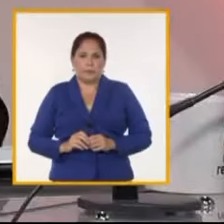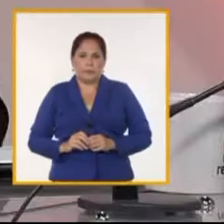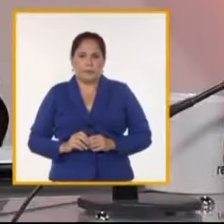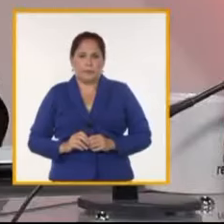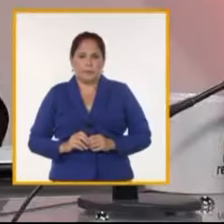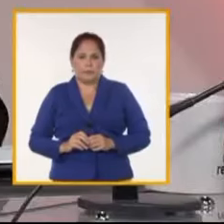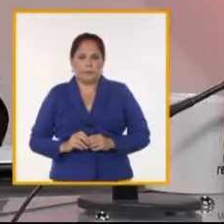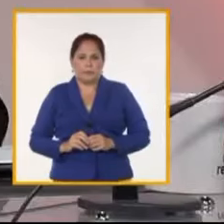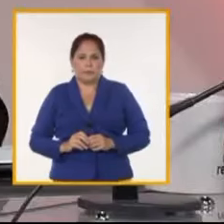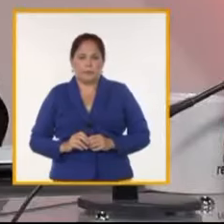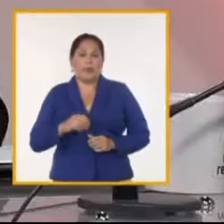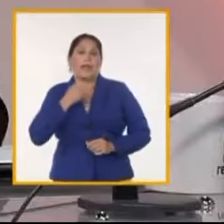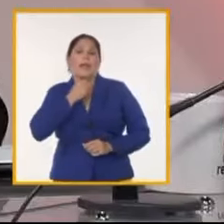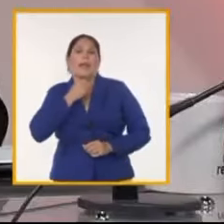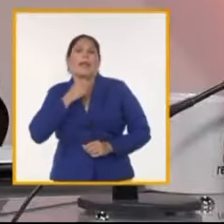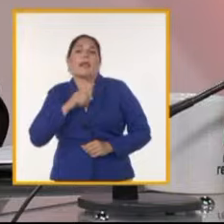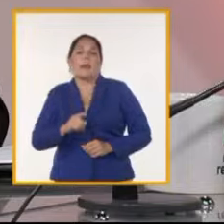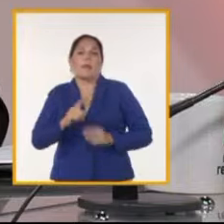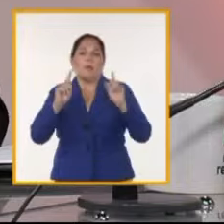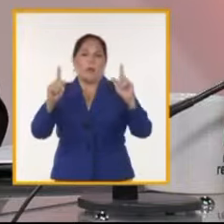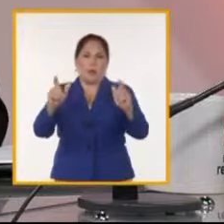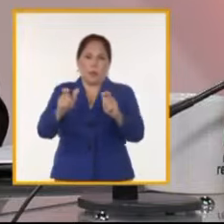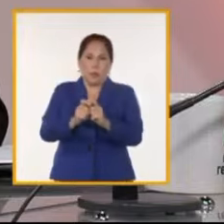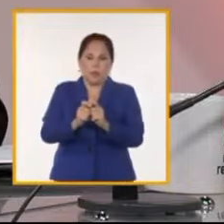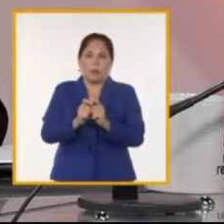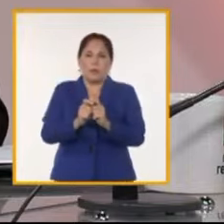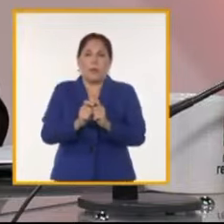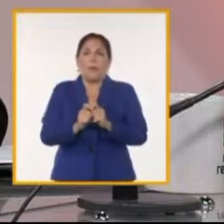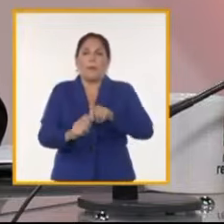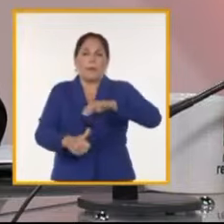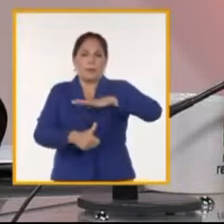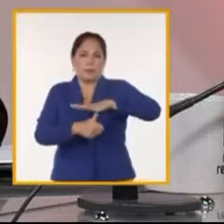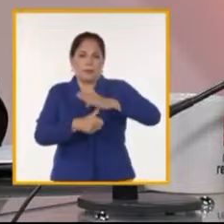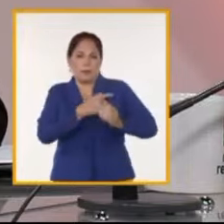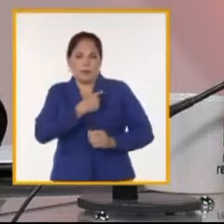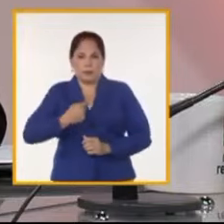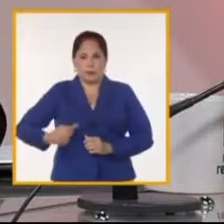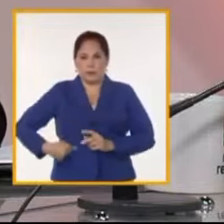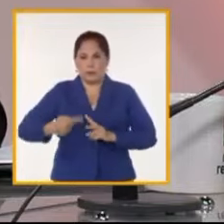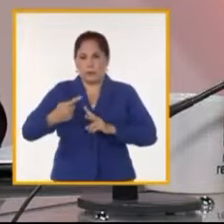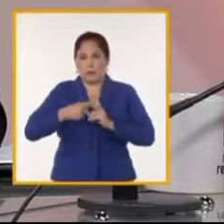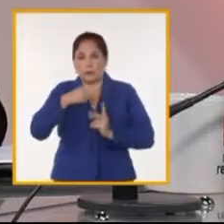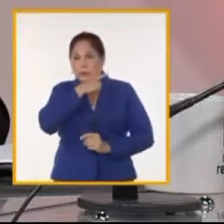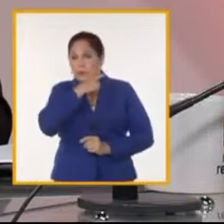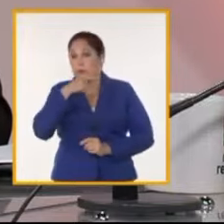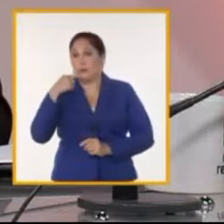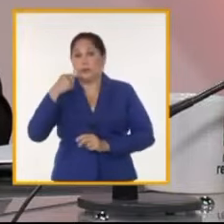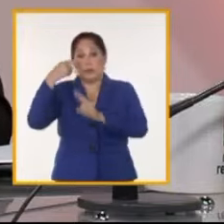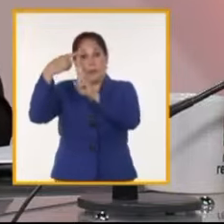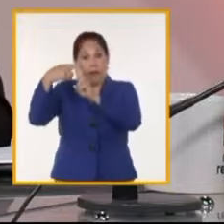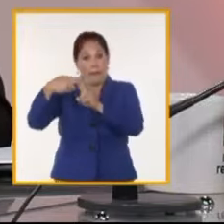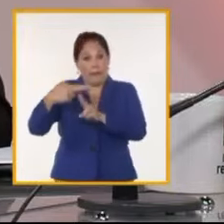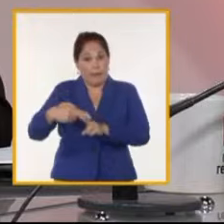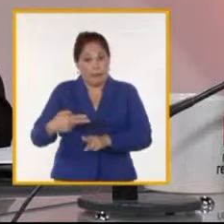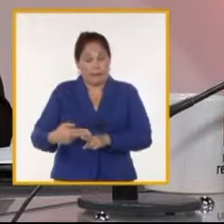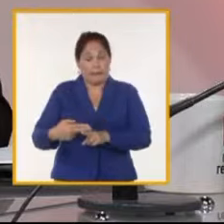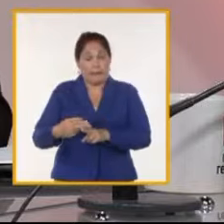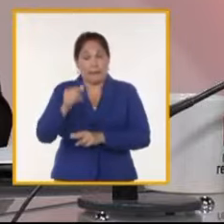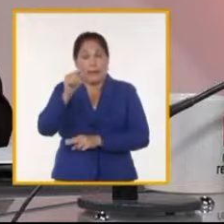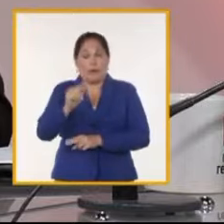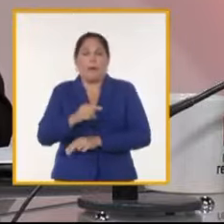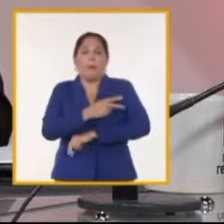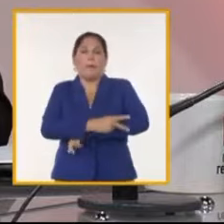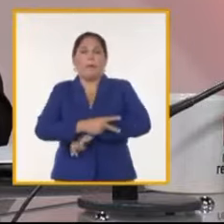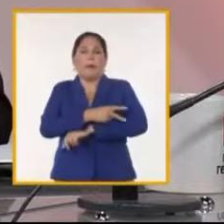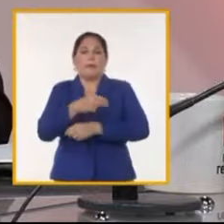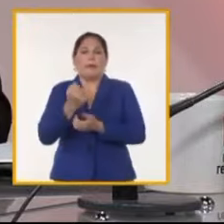semana como El encuentro entre los presidentes de Rusia y China la famosa lista estad patrocinadores del terrorismo de los